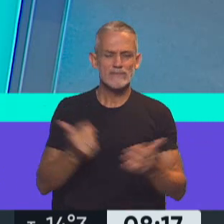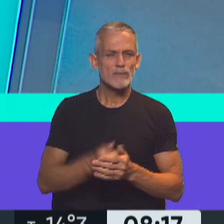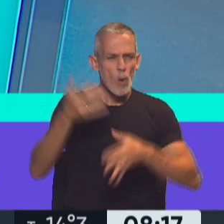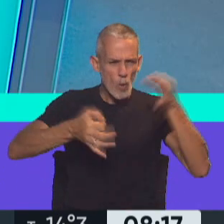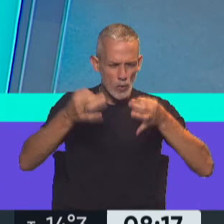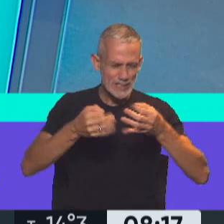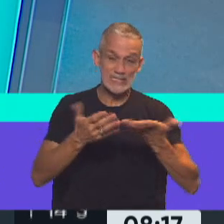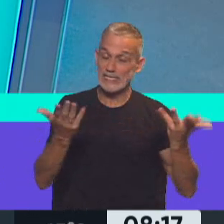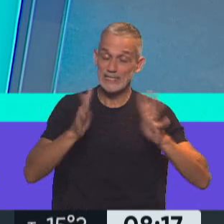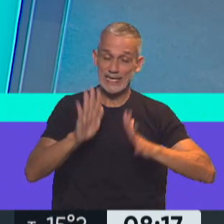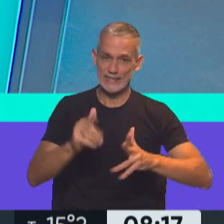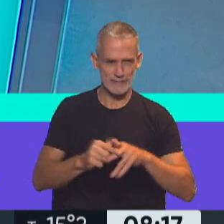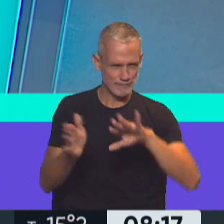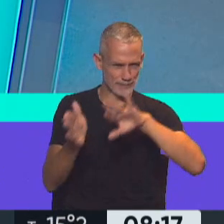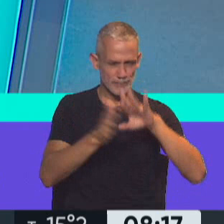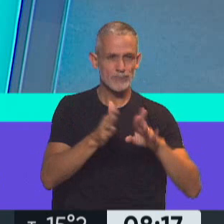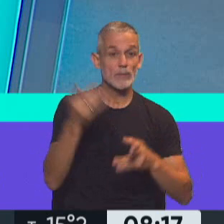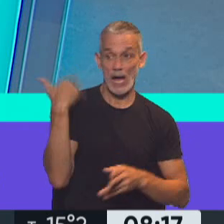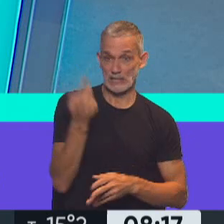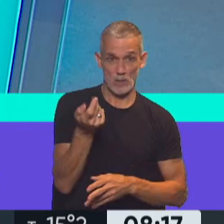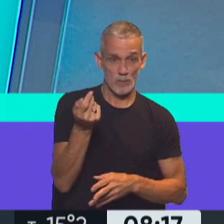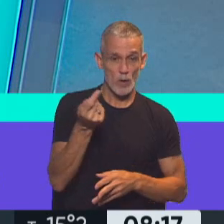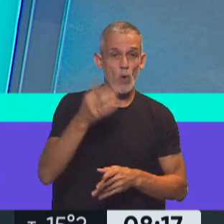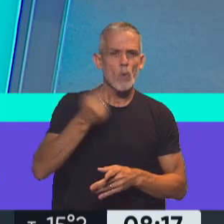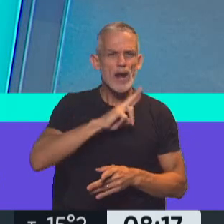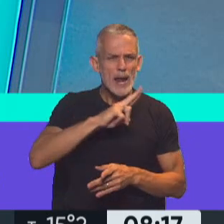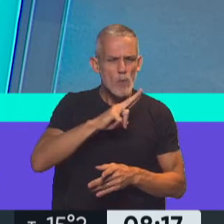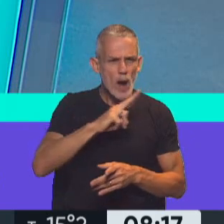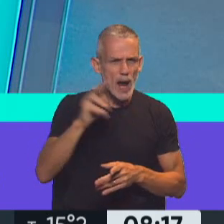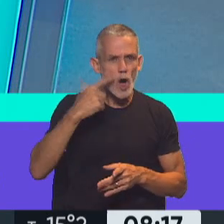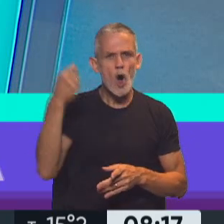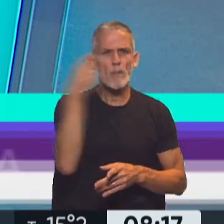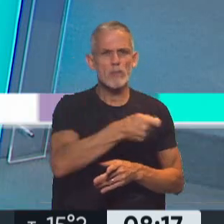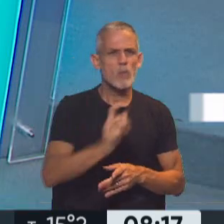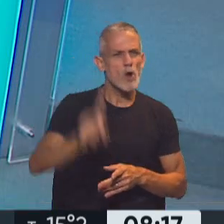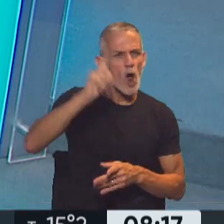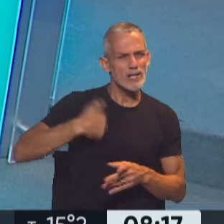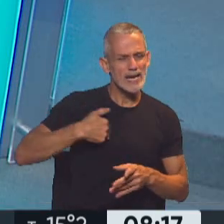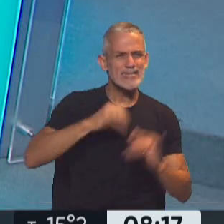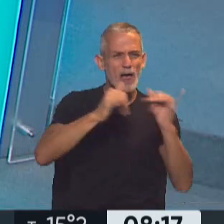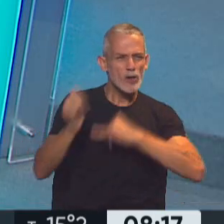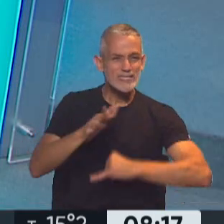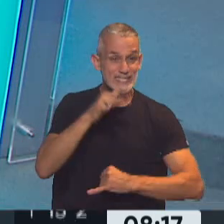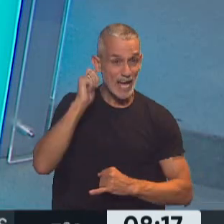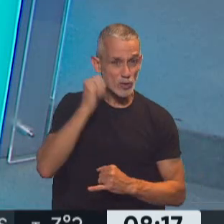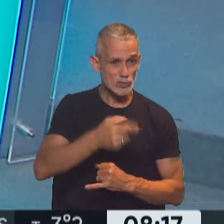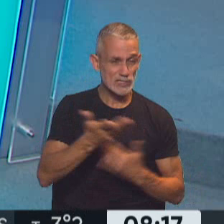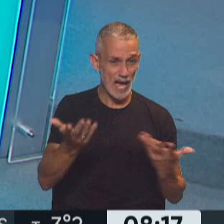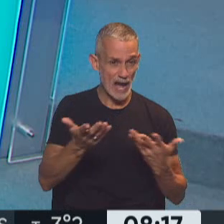tema, en las últimas horas hubo un femicidio también, en el norte del país, una adolescente de 14